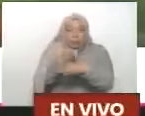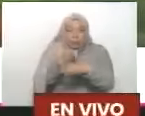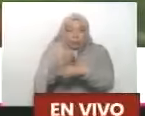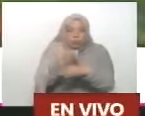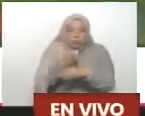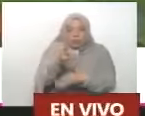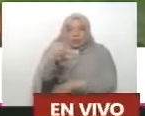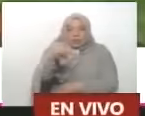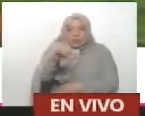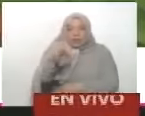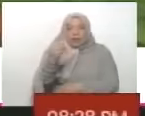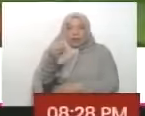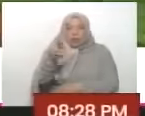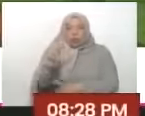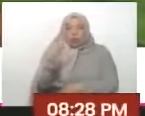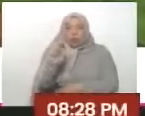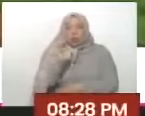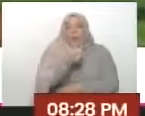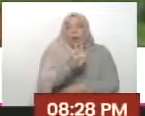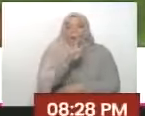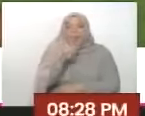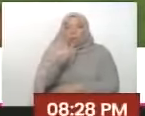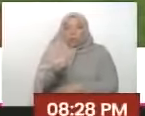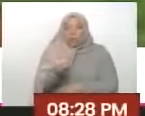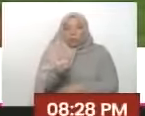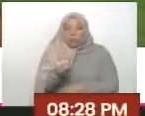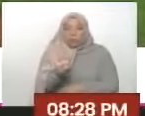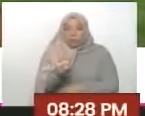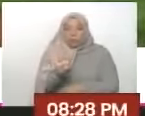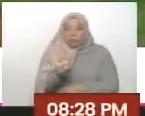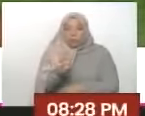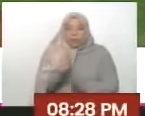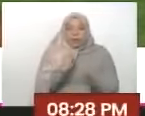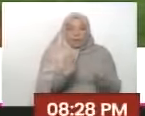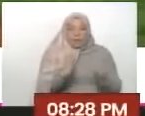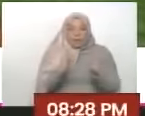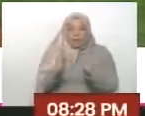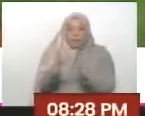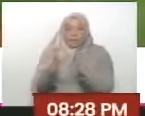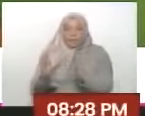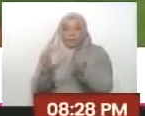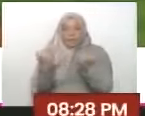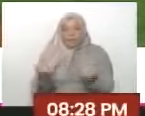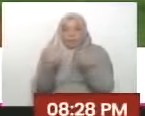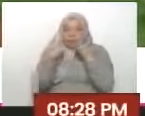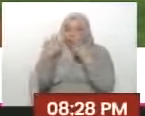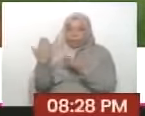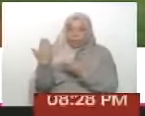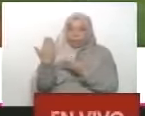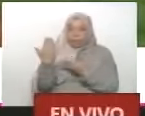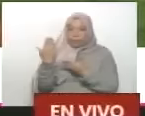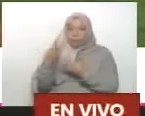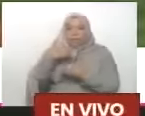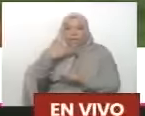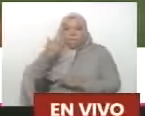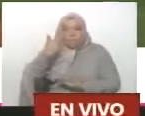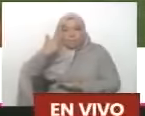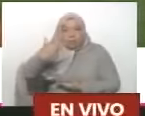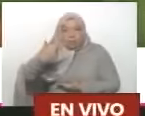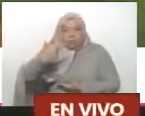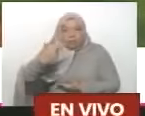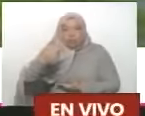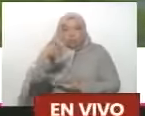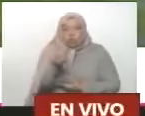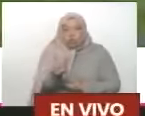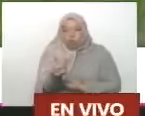Son 44 módulos donde estamos parados en este momento, donde podemos visualizar dos